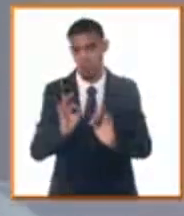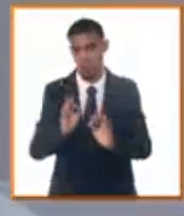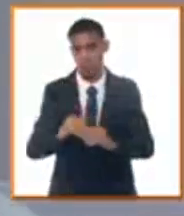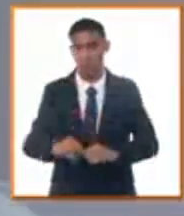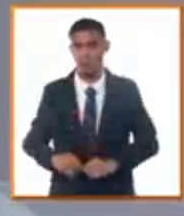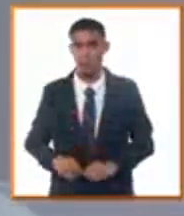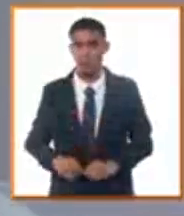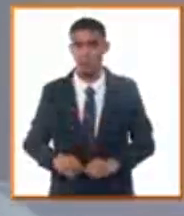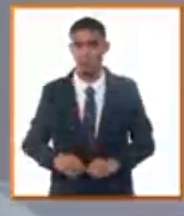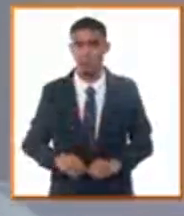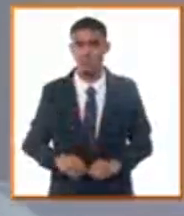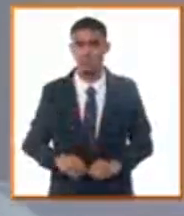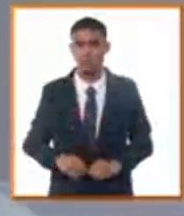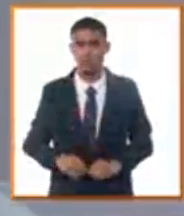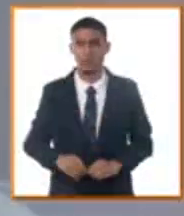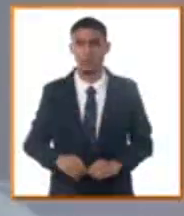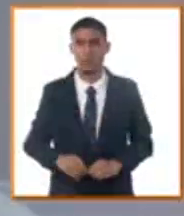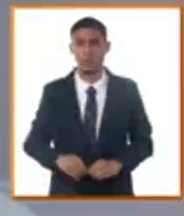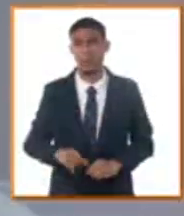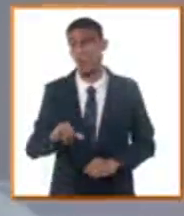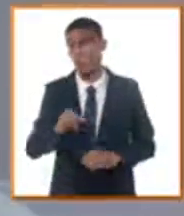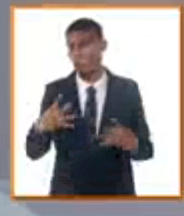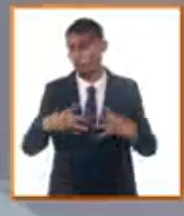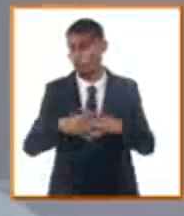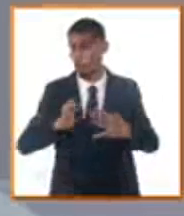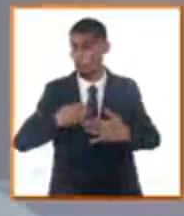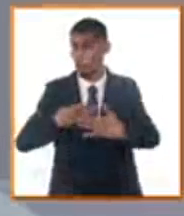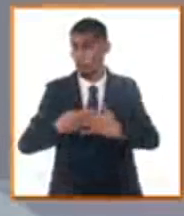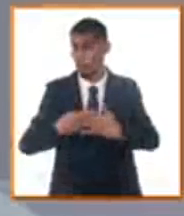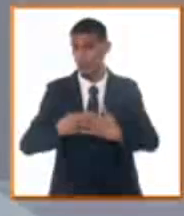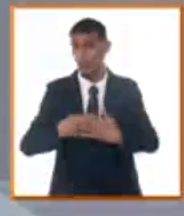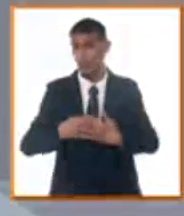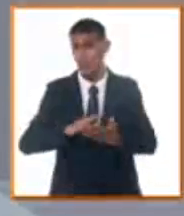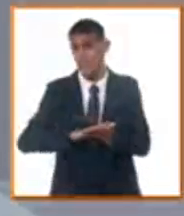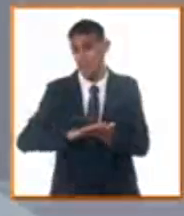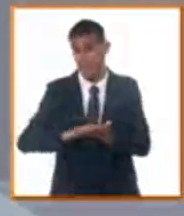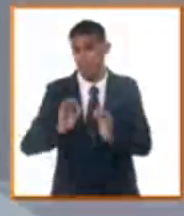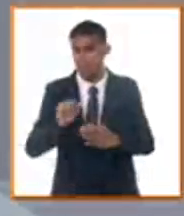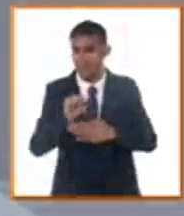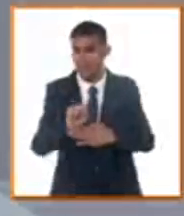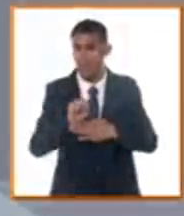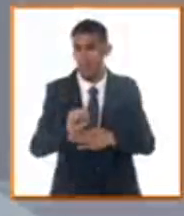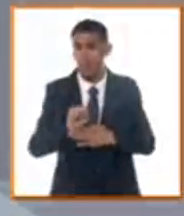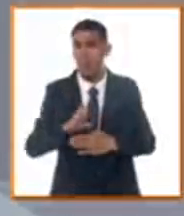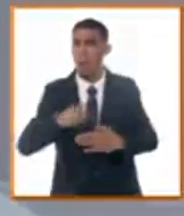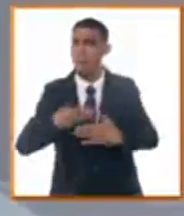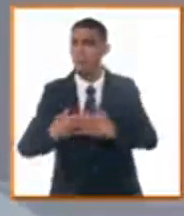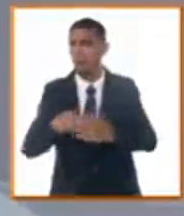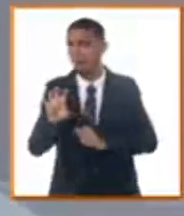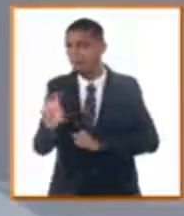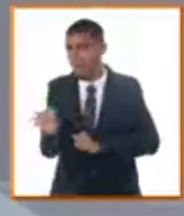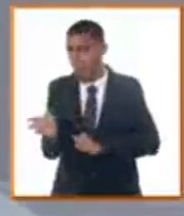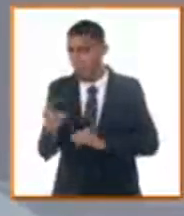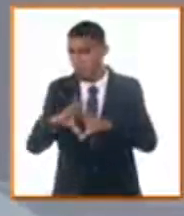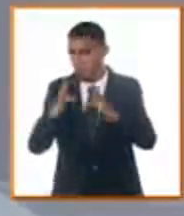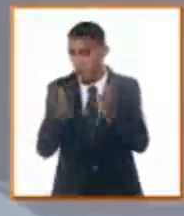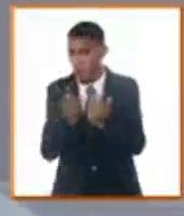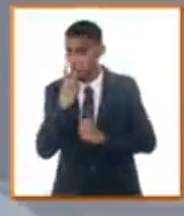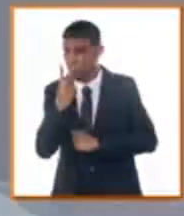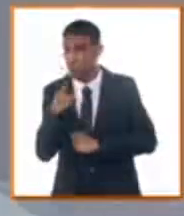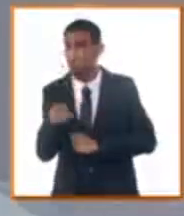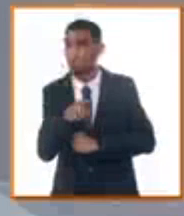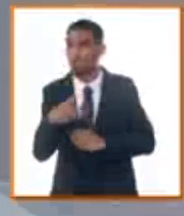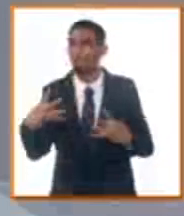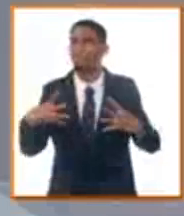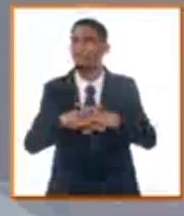bonificaciones. Unido entidades prestatarias de servicios y empresas bancarias, es decir, los dos en función de